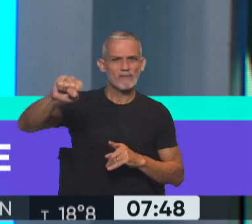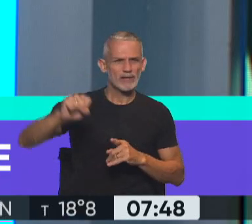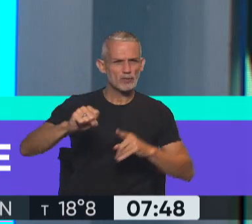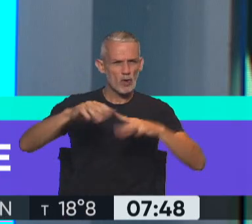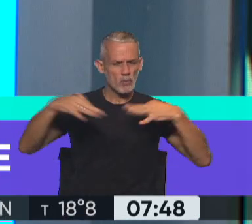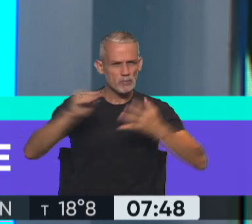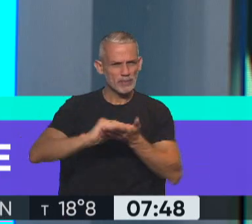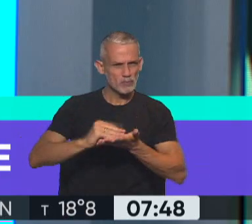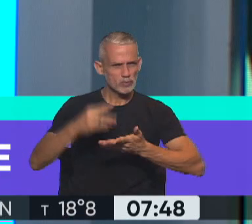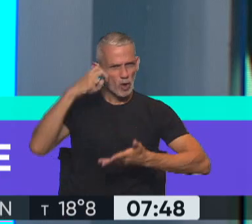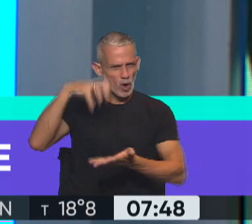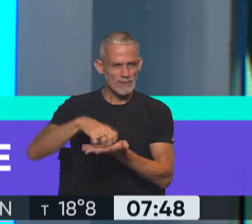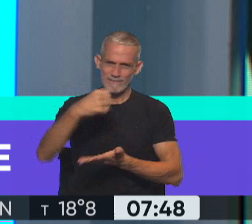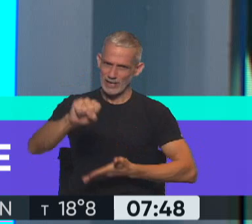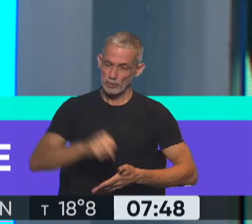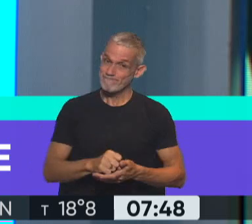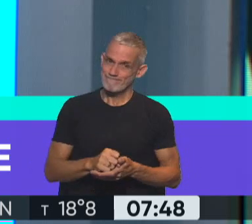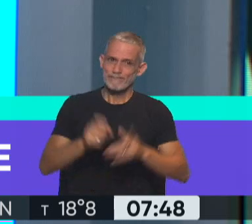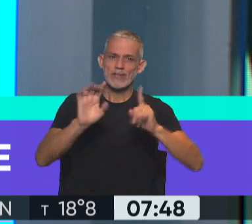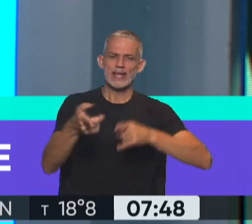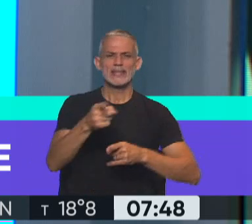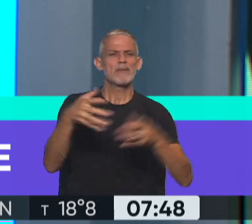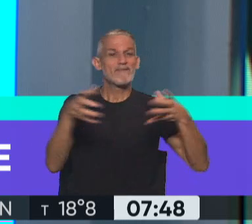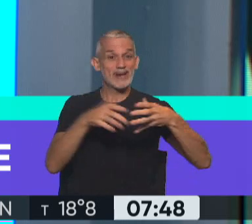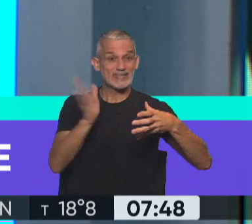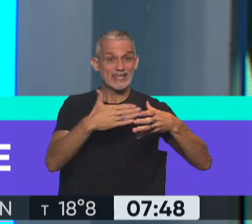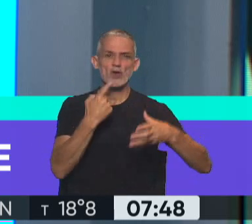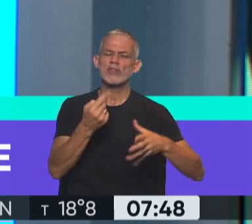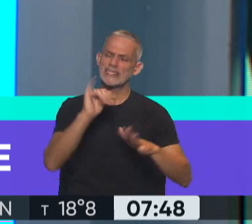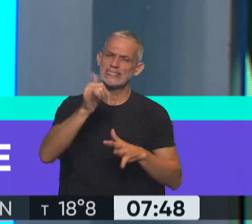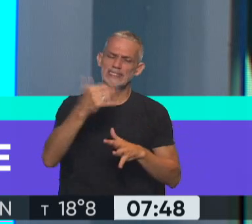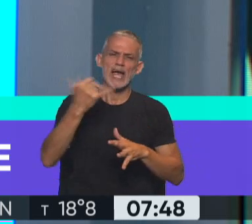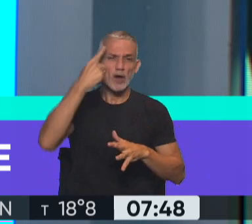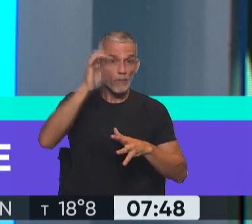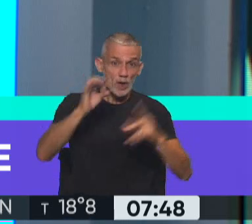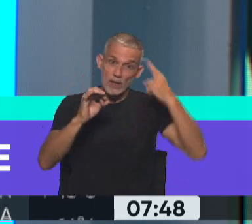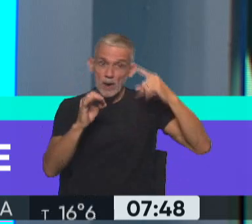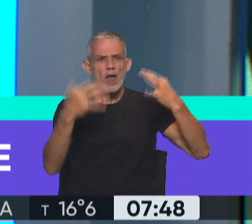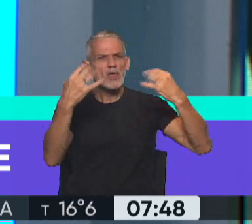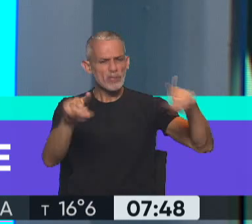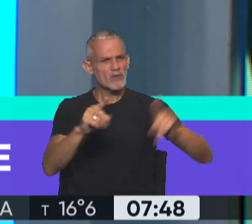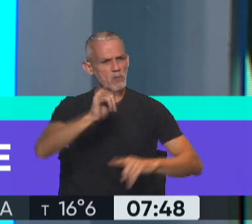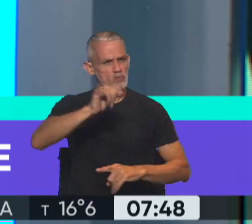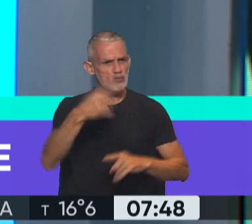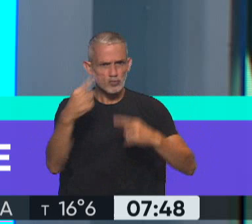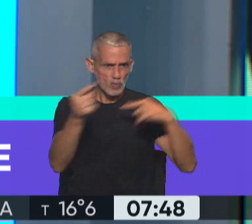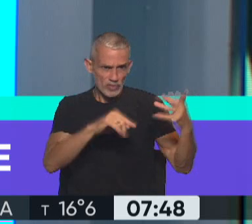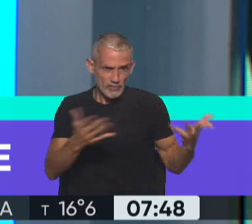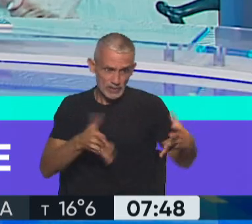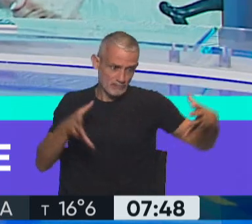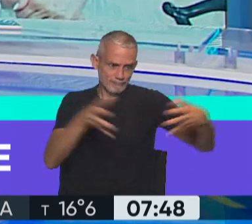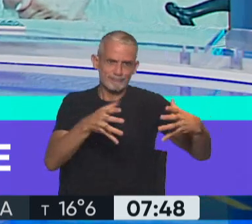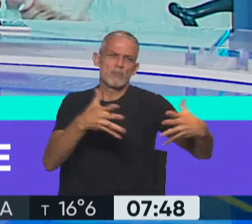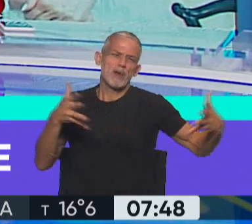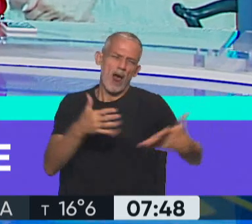Asamblea Legislativa, pero también es cierto que desde el Frente de Todos dicen sí, tenemos diferencias, diferentes posturas porque es una coalición